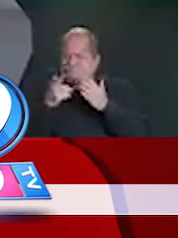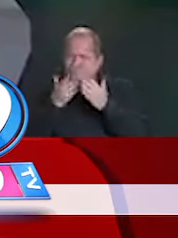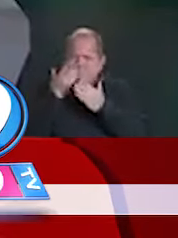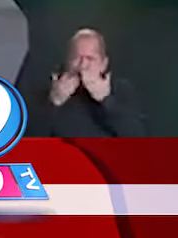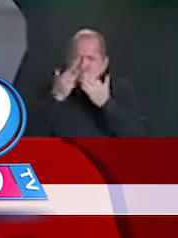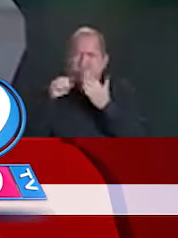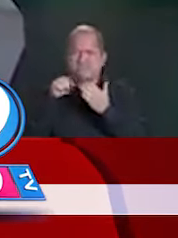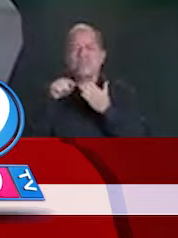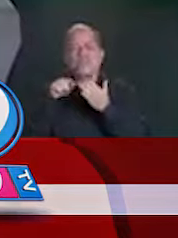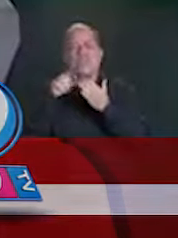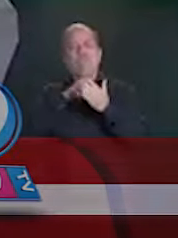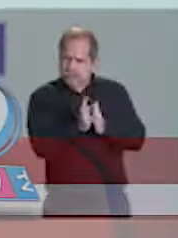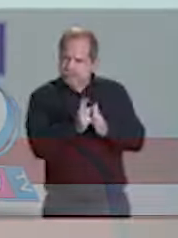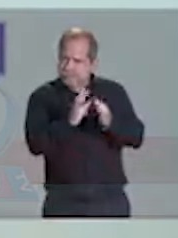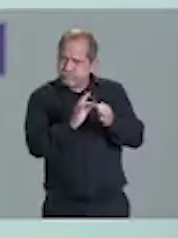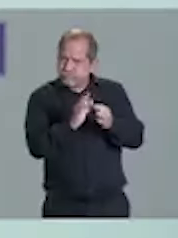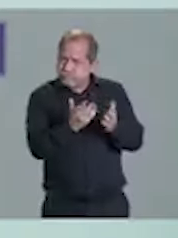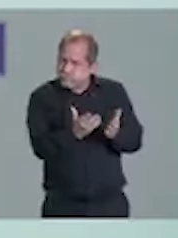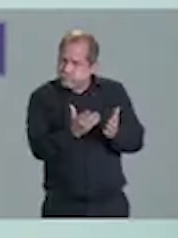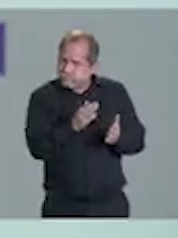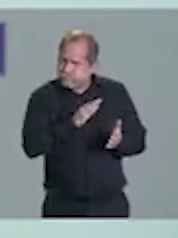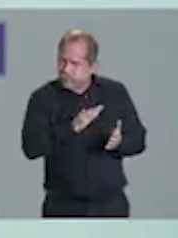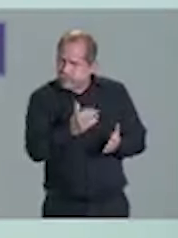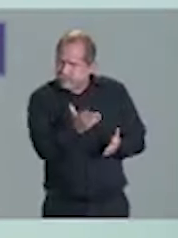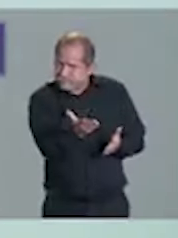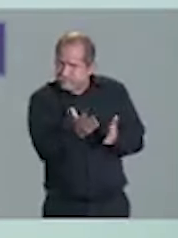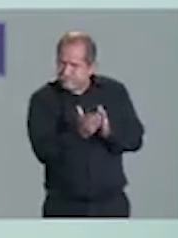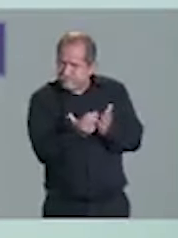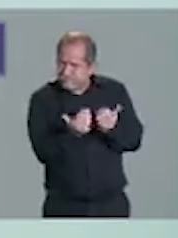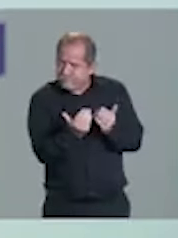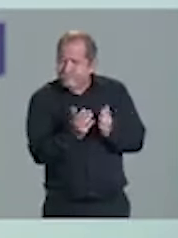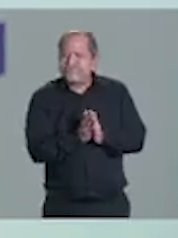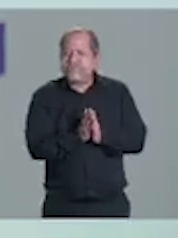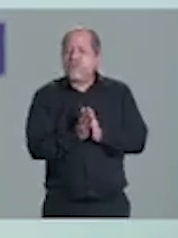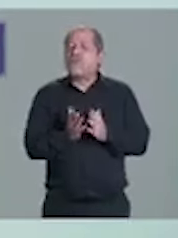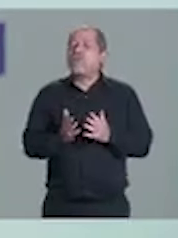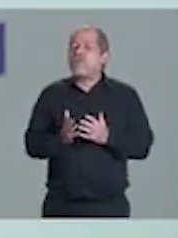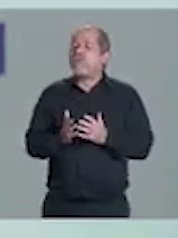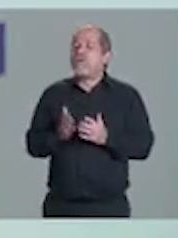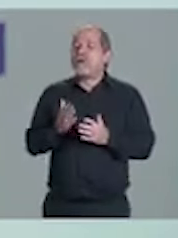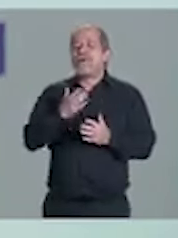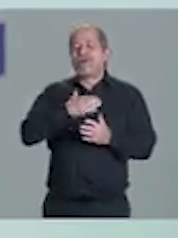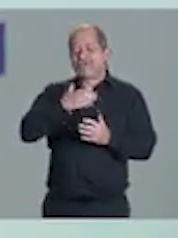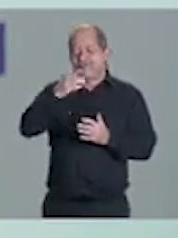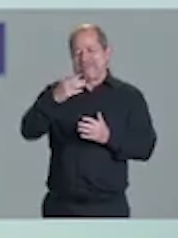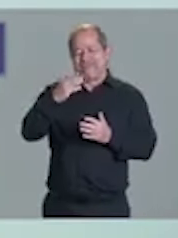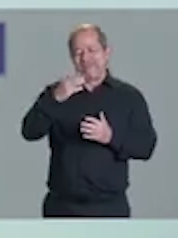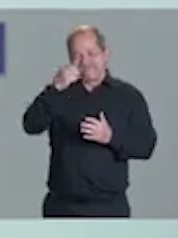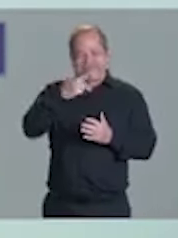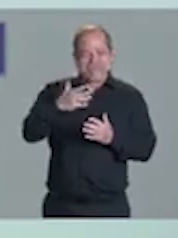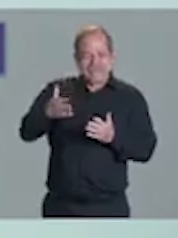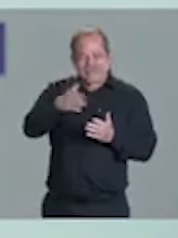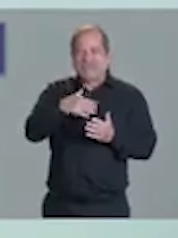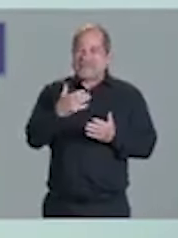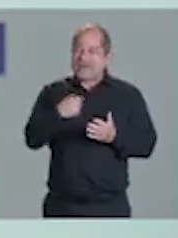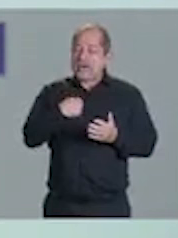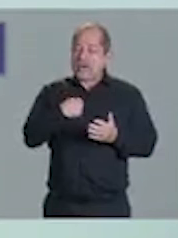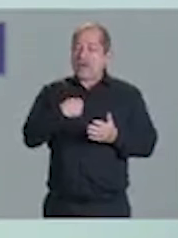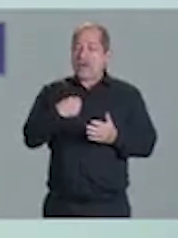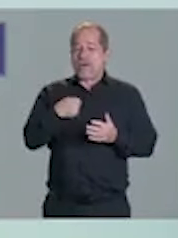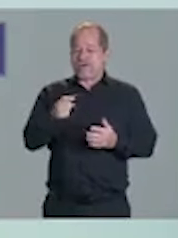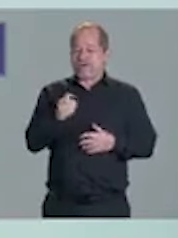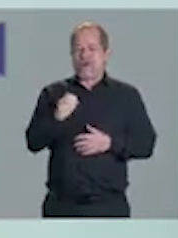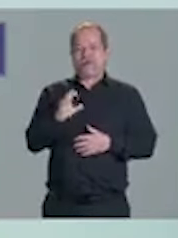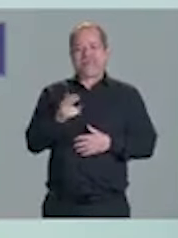candidato. Ahora, hola, México. Gabriela Siller aseguró que hicieron falta propuestas y cómo desarrollarlas, desde lo más y que los ataques de mi no son la